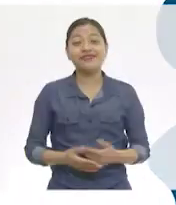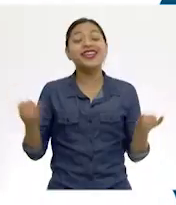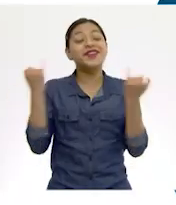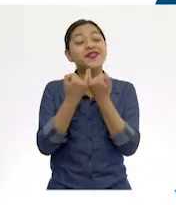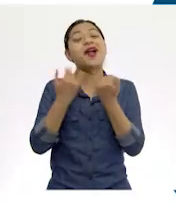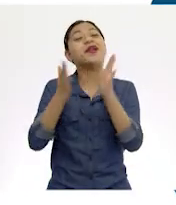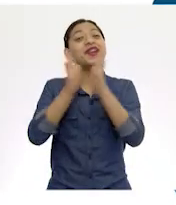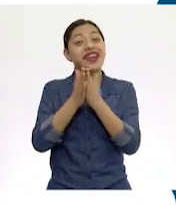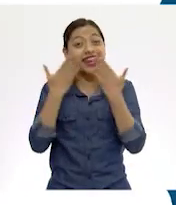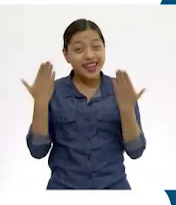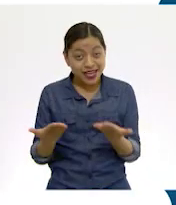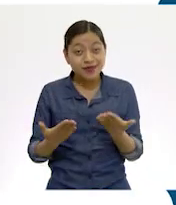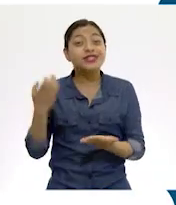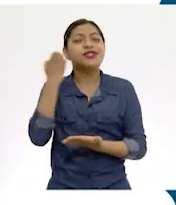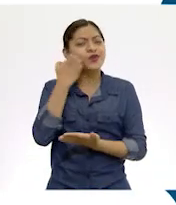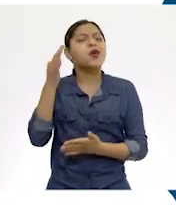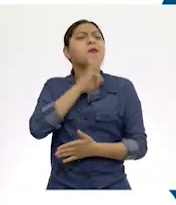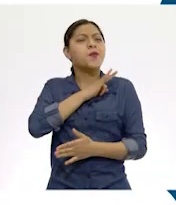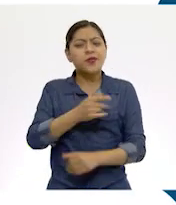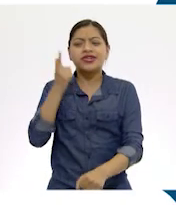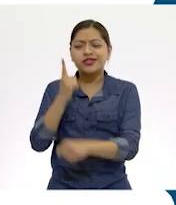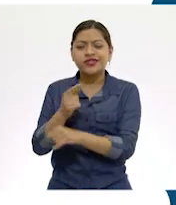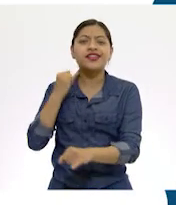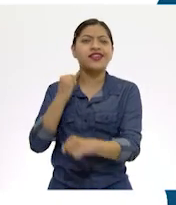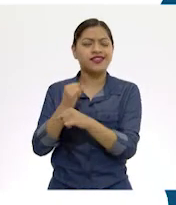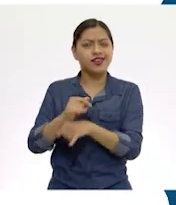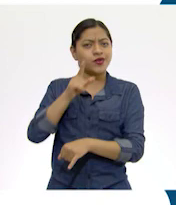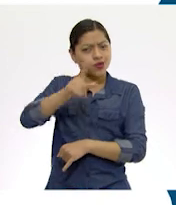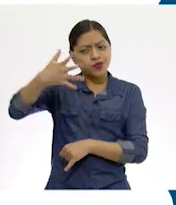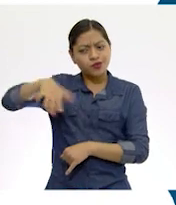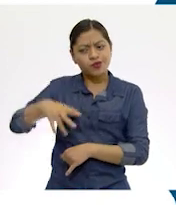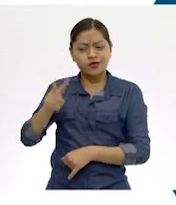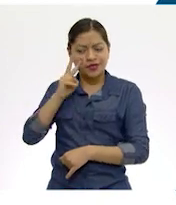También puedes encontrar los libros de texto en la página